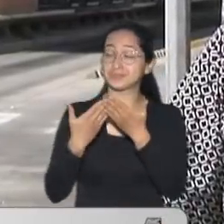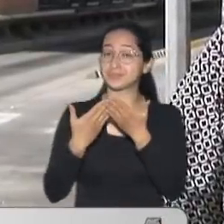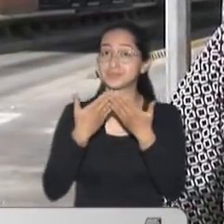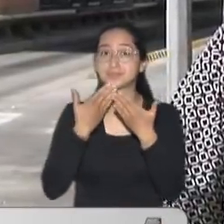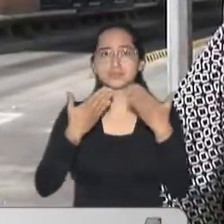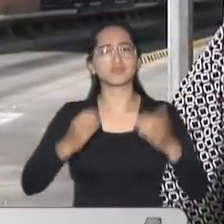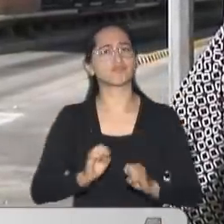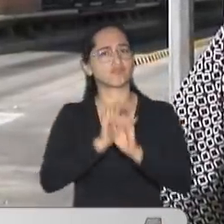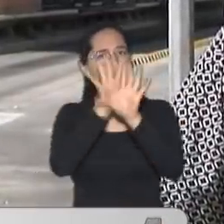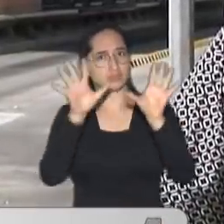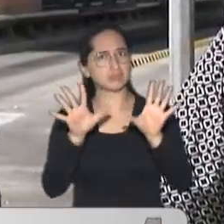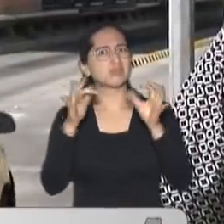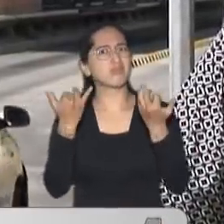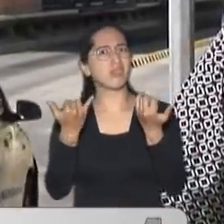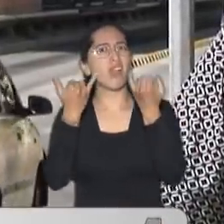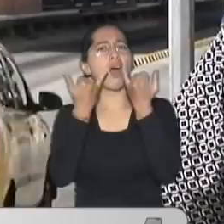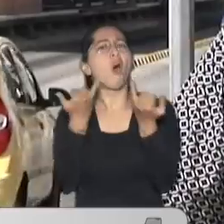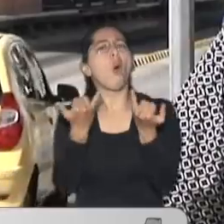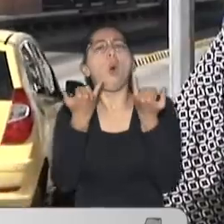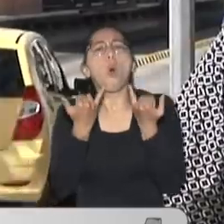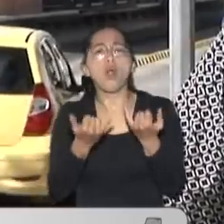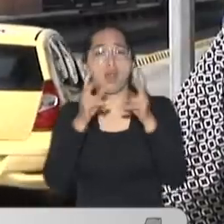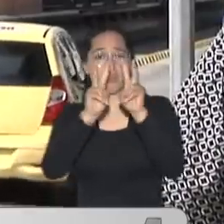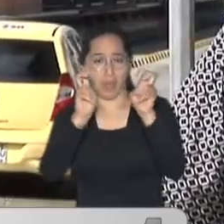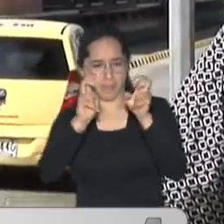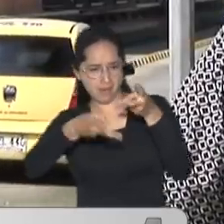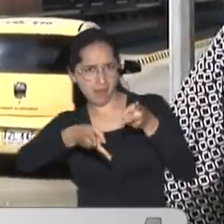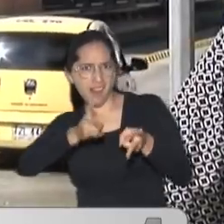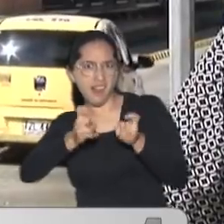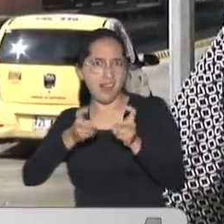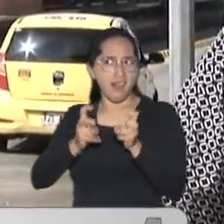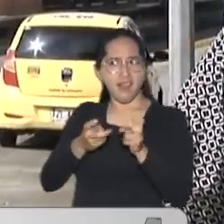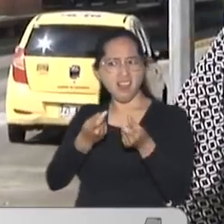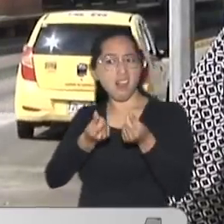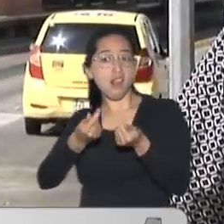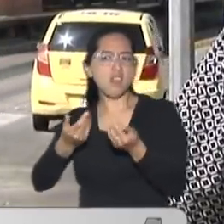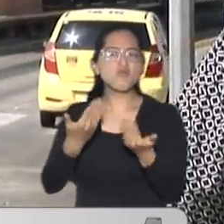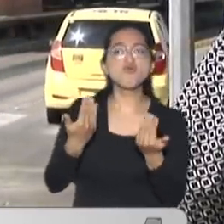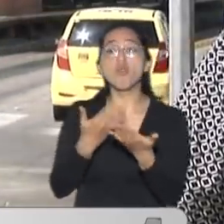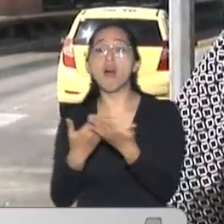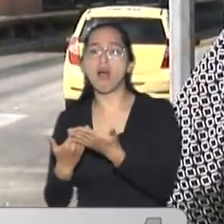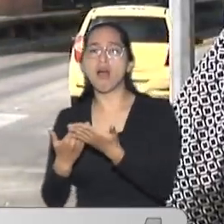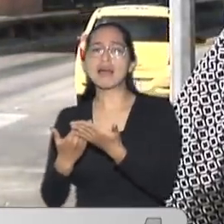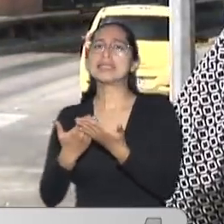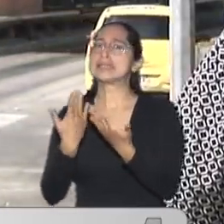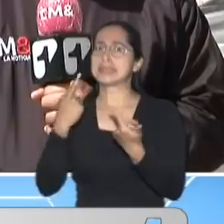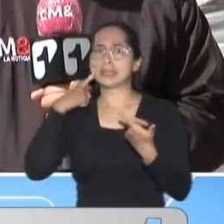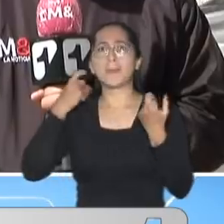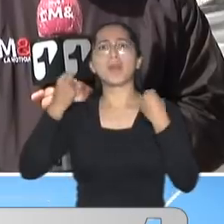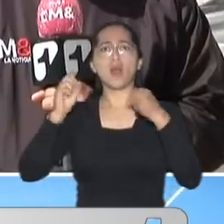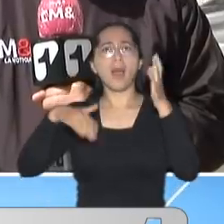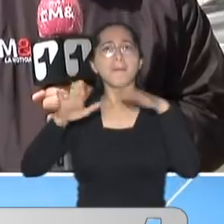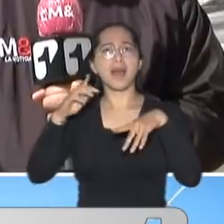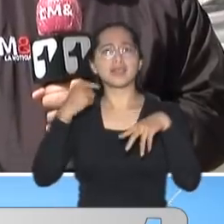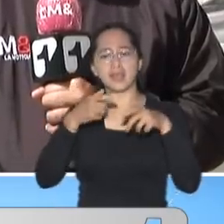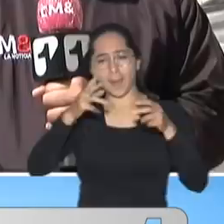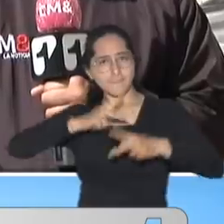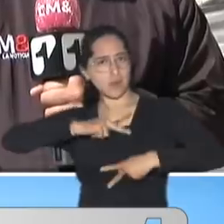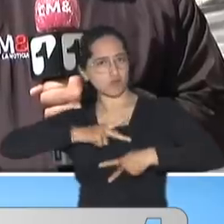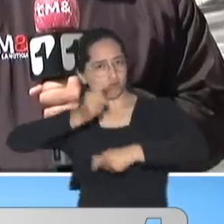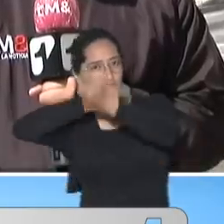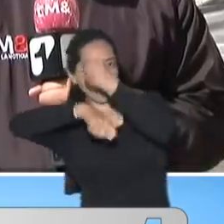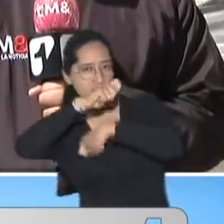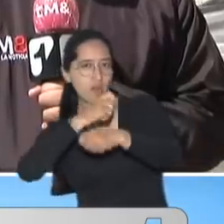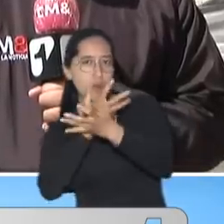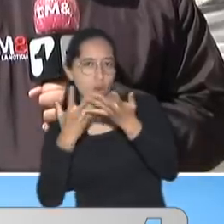La extorsión se volvió un tema recurrente en la ciudad de Barranquilla entre los comerciantes y a raíz del atentado de